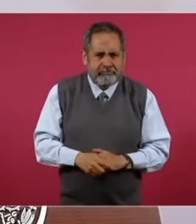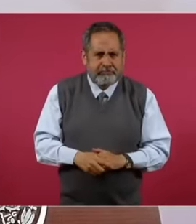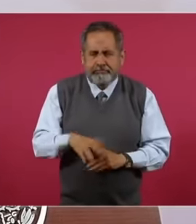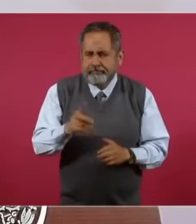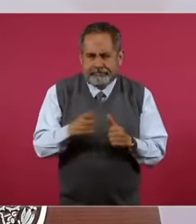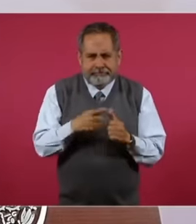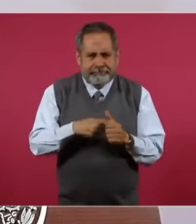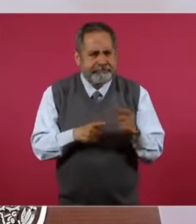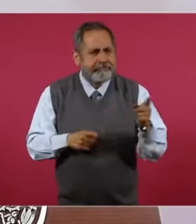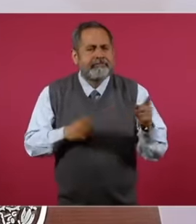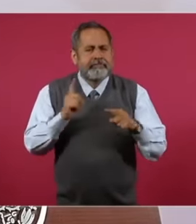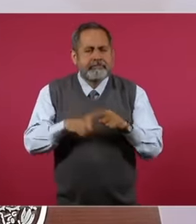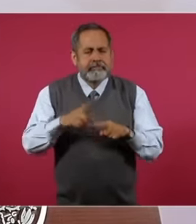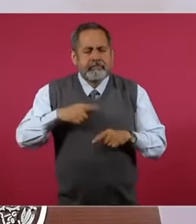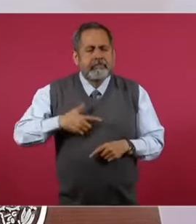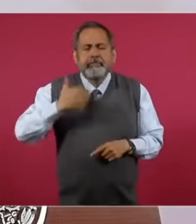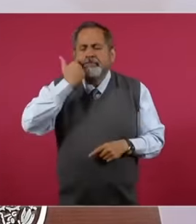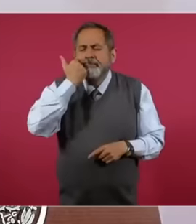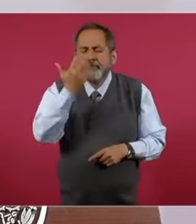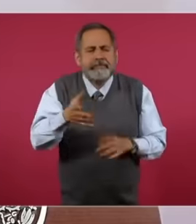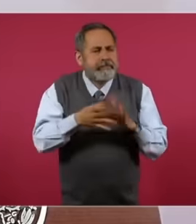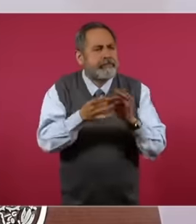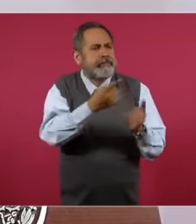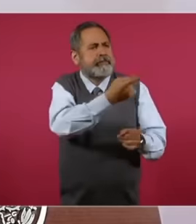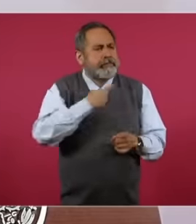Pero ¿qué es lo que quiero?